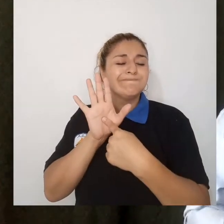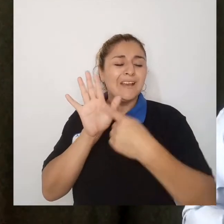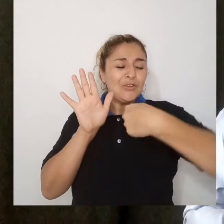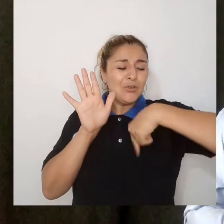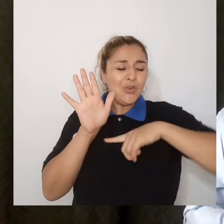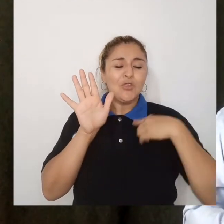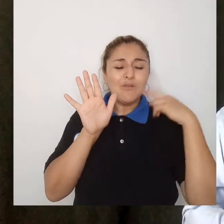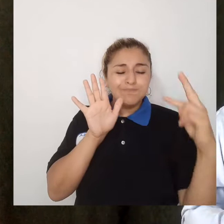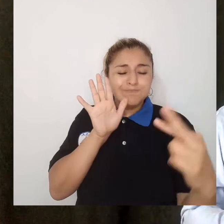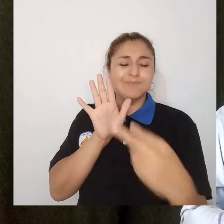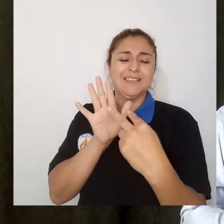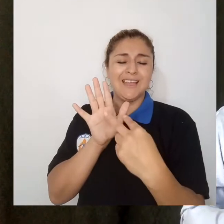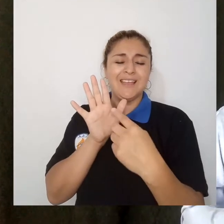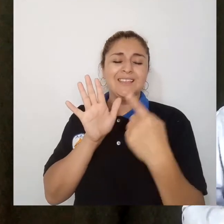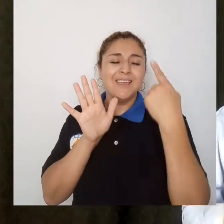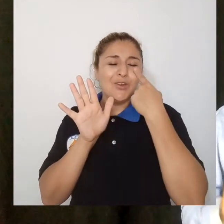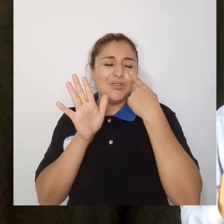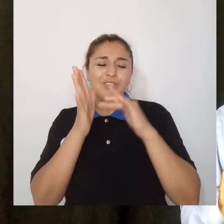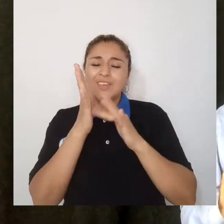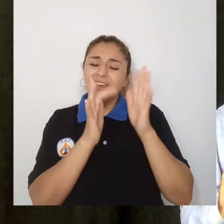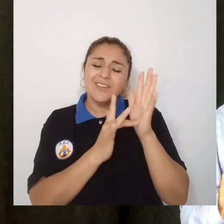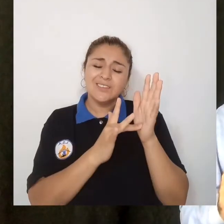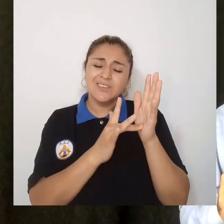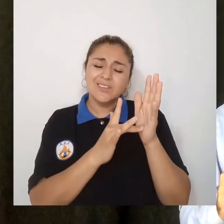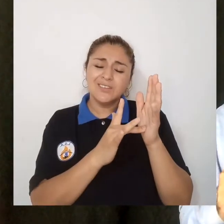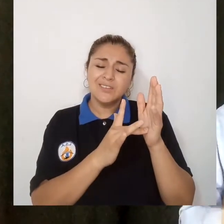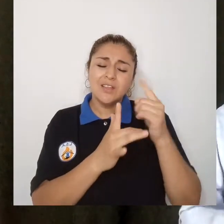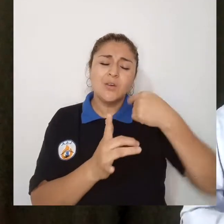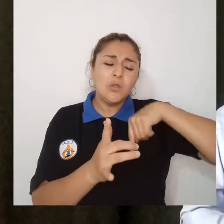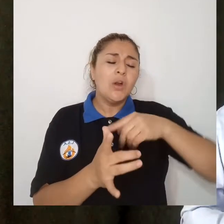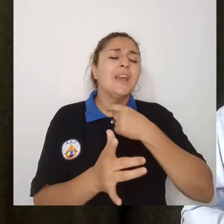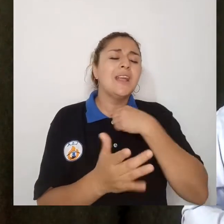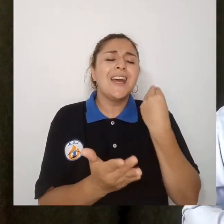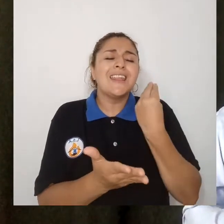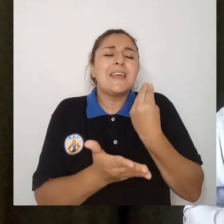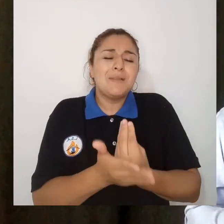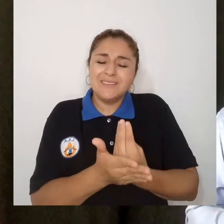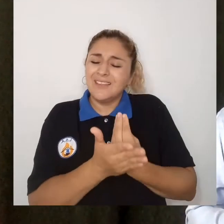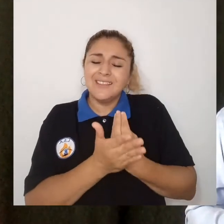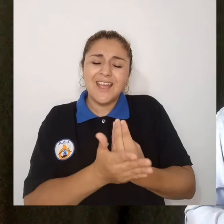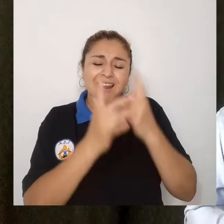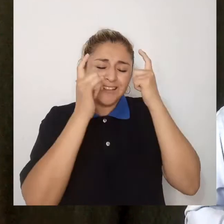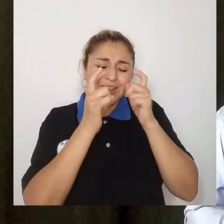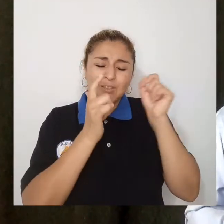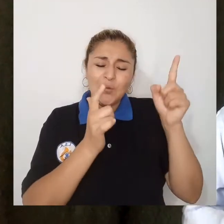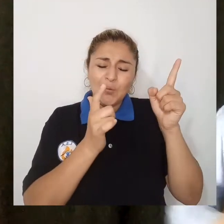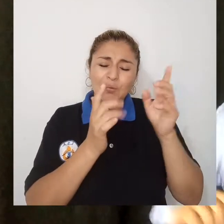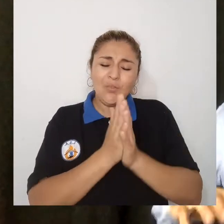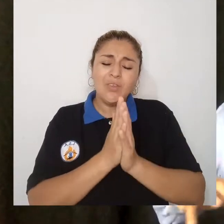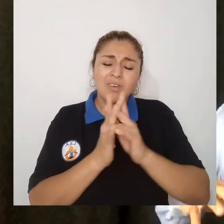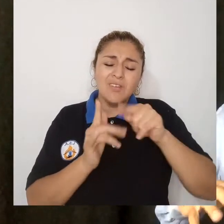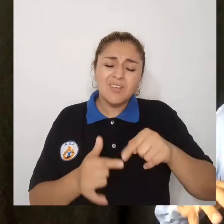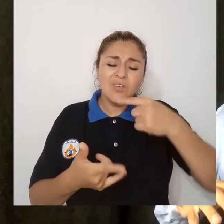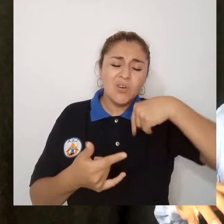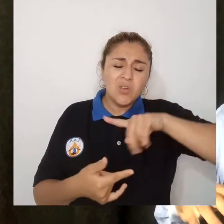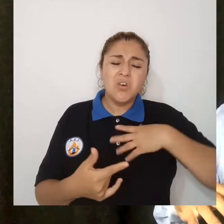vida y qué podemos estar apreciando aquel banquete que viviremos